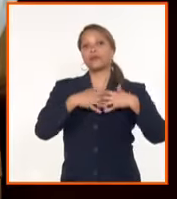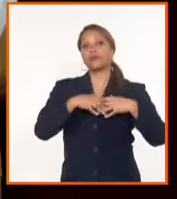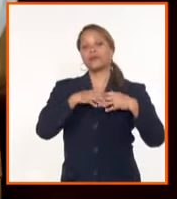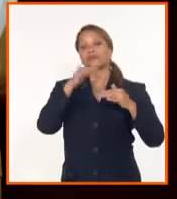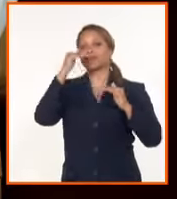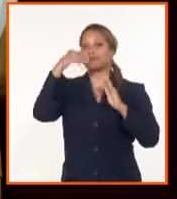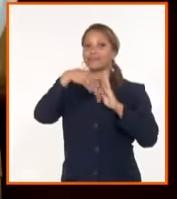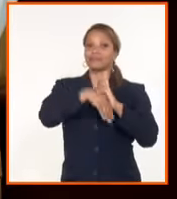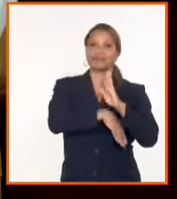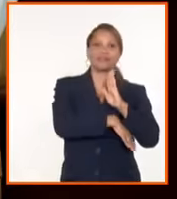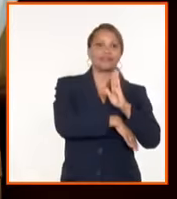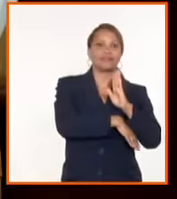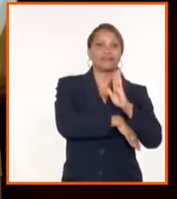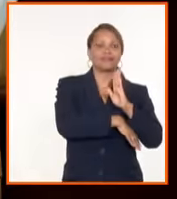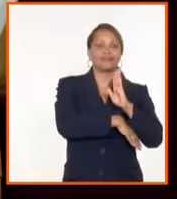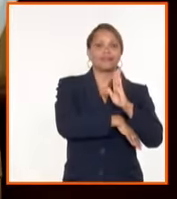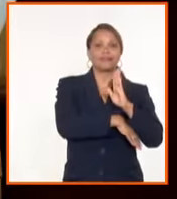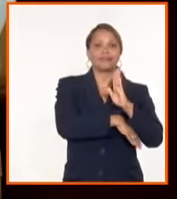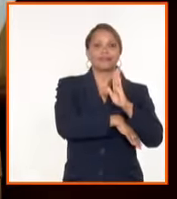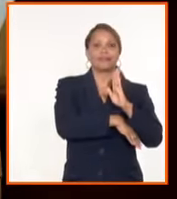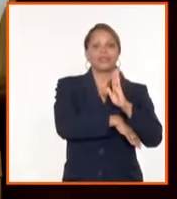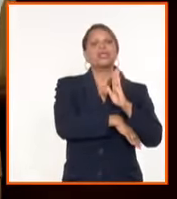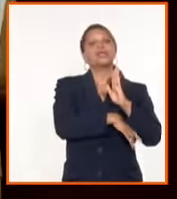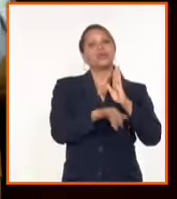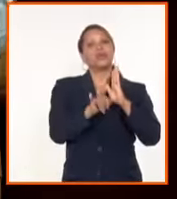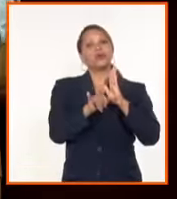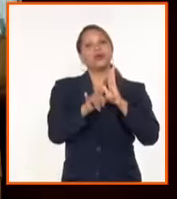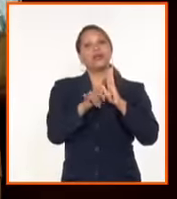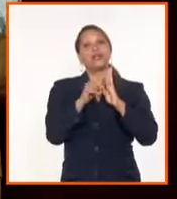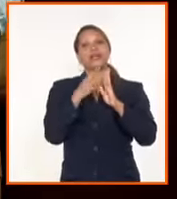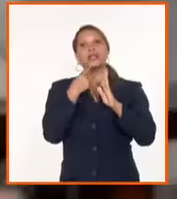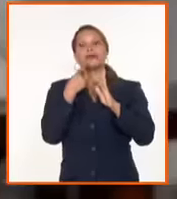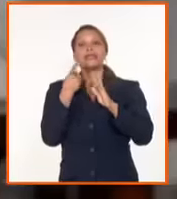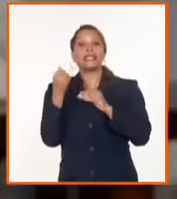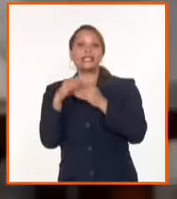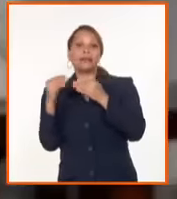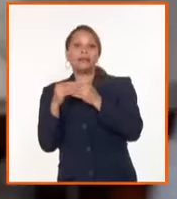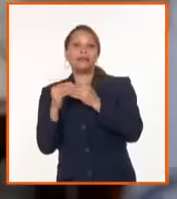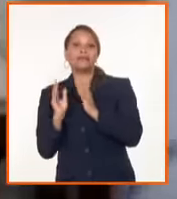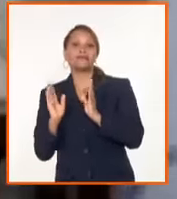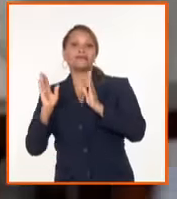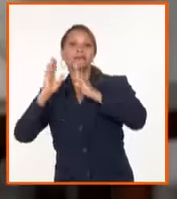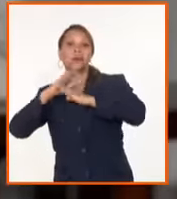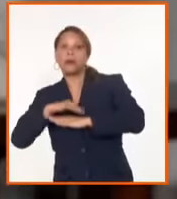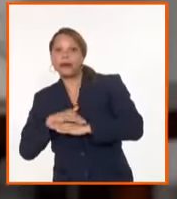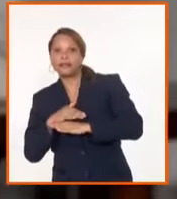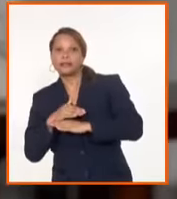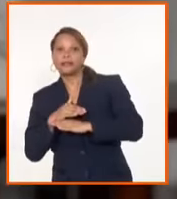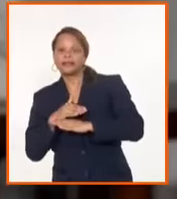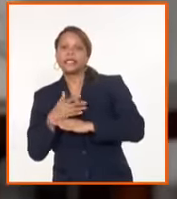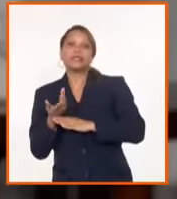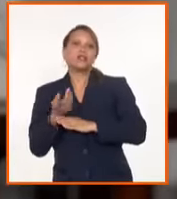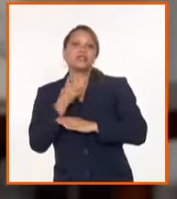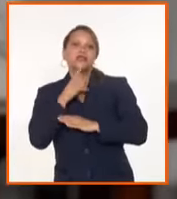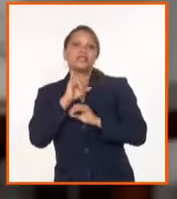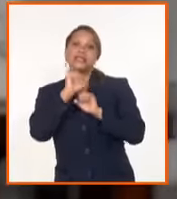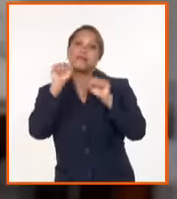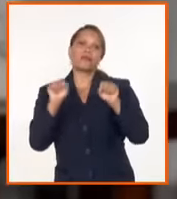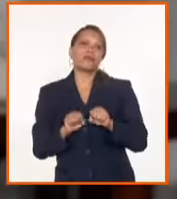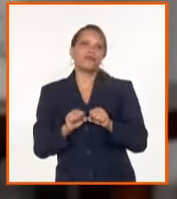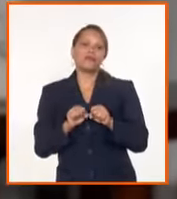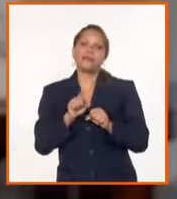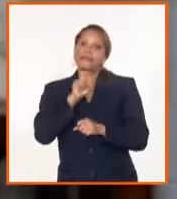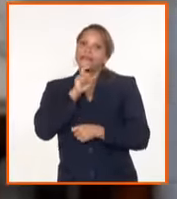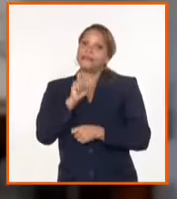deteriorada y tenemos baja disponibilidad, dice. Entonces tú me dirías, me puedes decir, es imposible, no hay quien salga de esta situación.